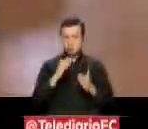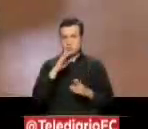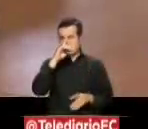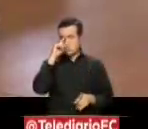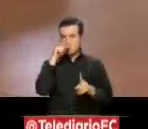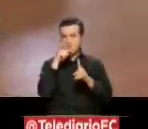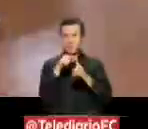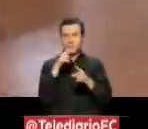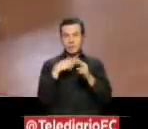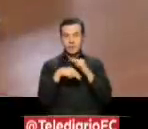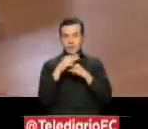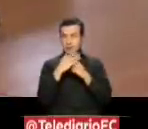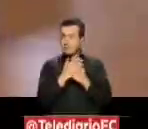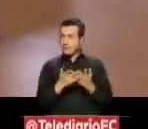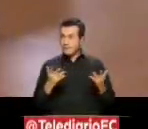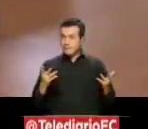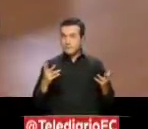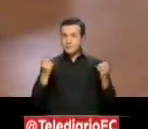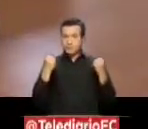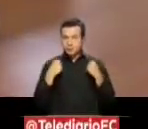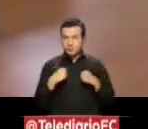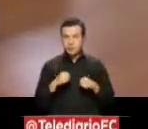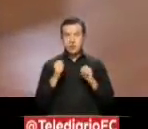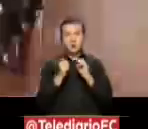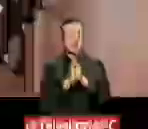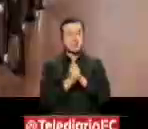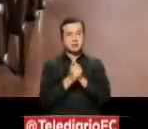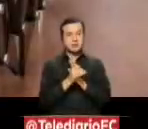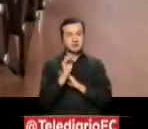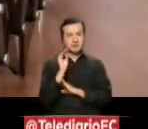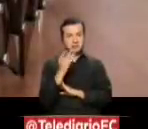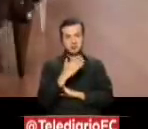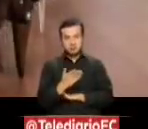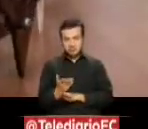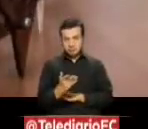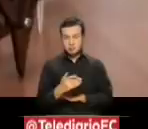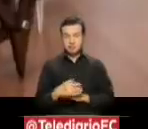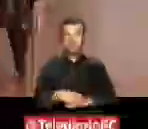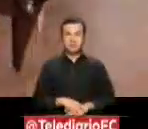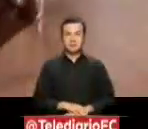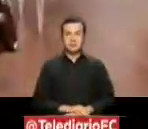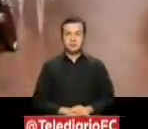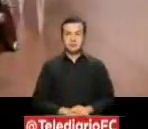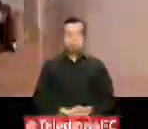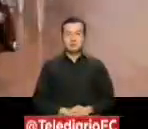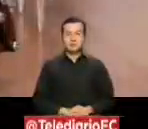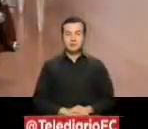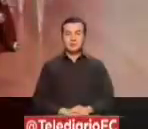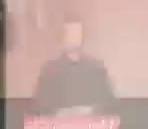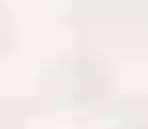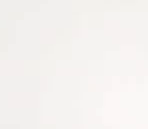enfoque de un emprendimiento que sumó el esfuerzo, talento y conocimiento. Alejandra Sánchez, Telediario.